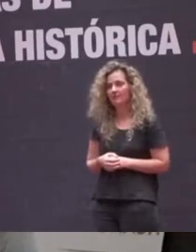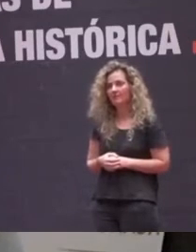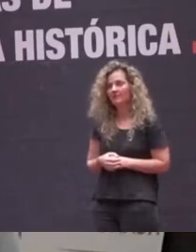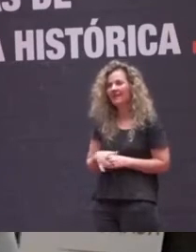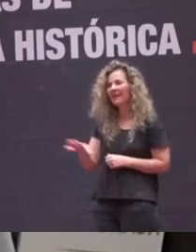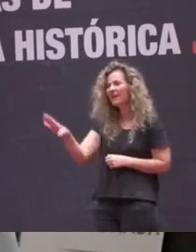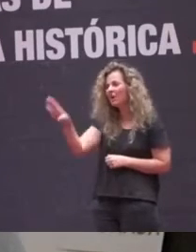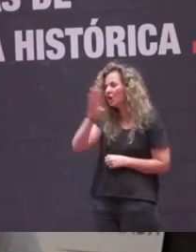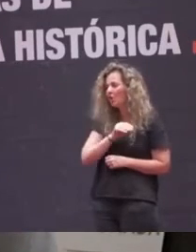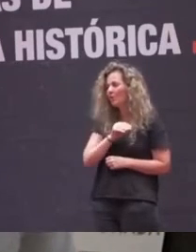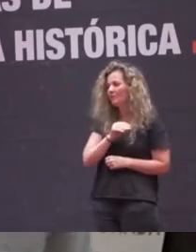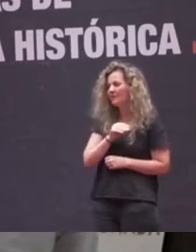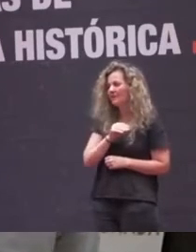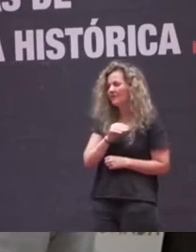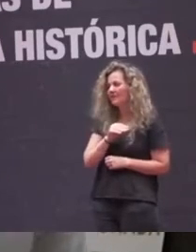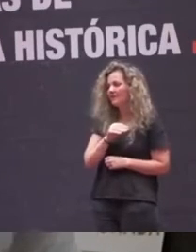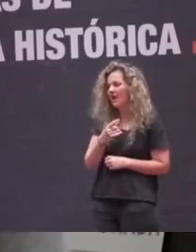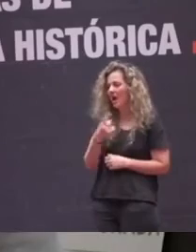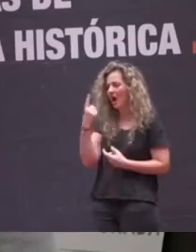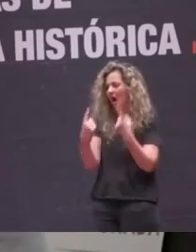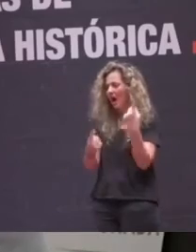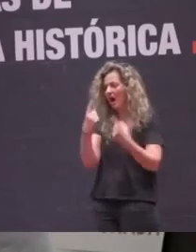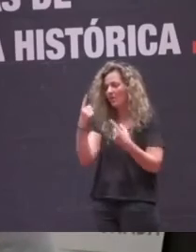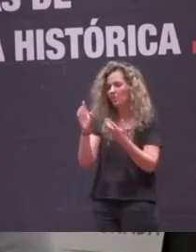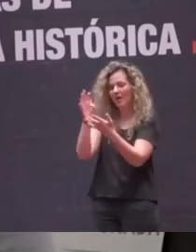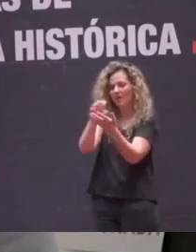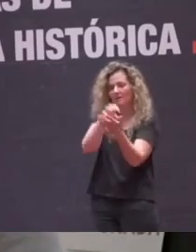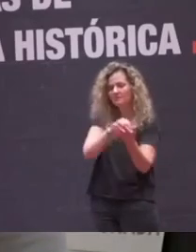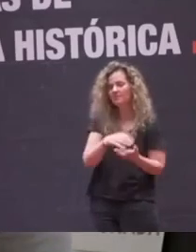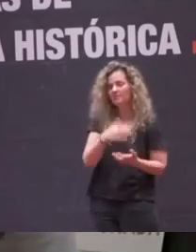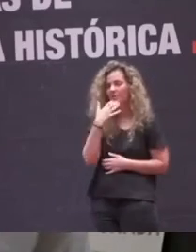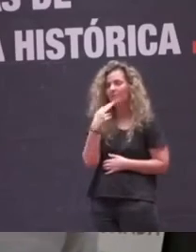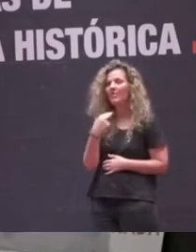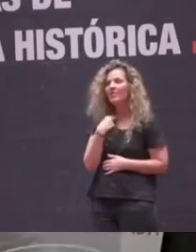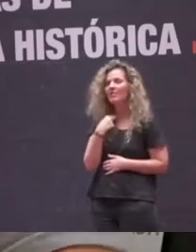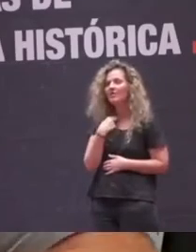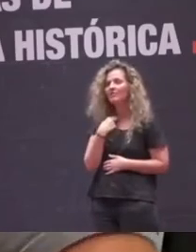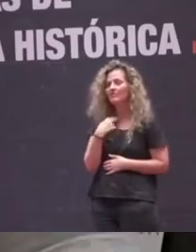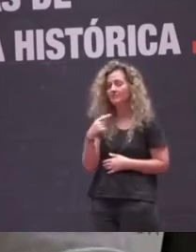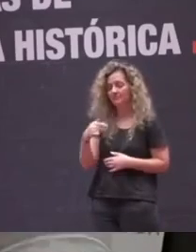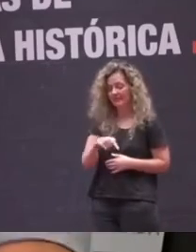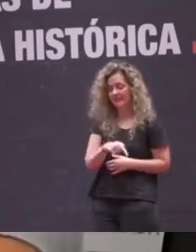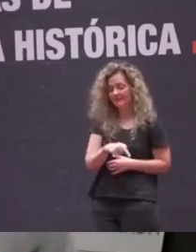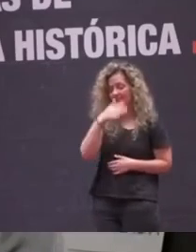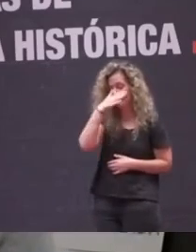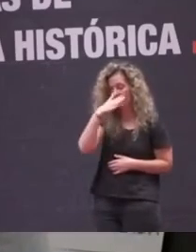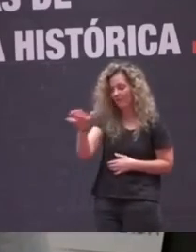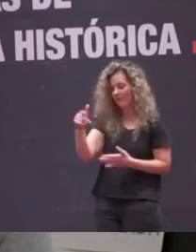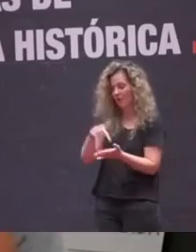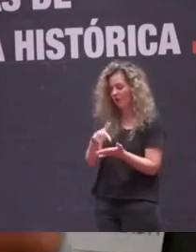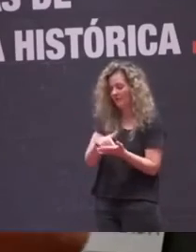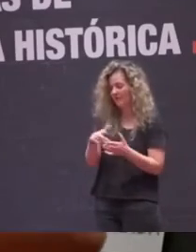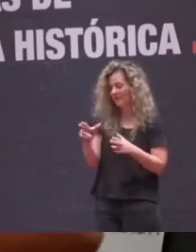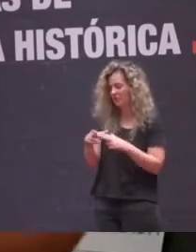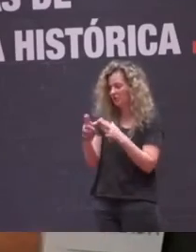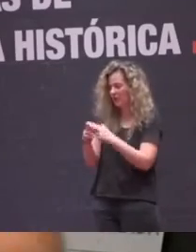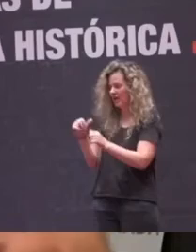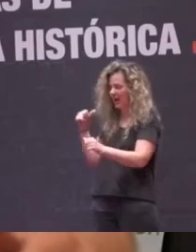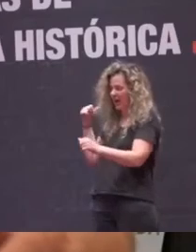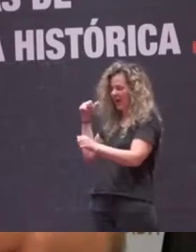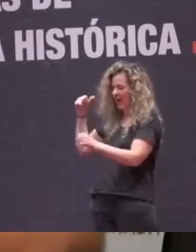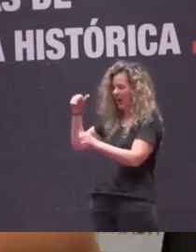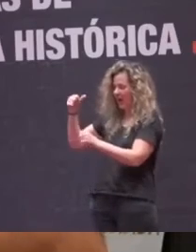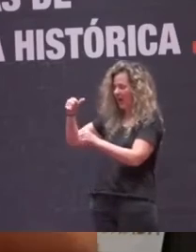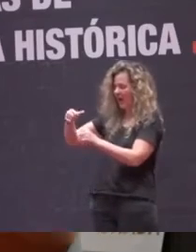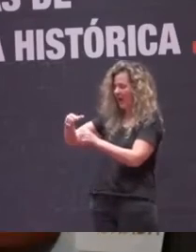Comprender que era necesario que algunha administración, neste caso a Diputación, levara esa demanda, esa reivindicación social que levaba anos na